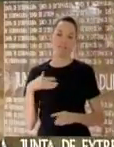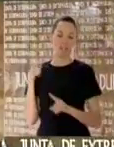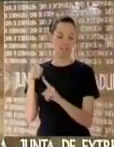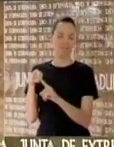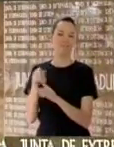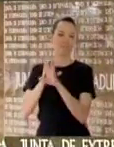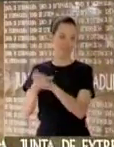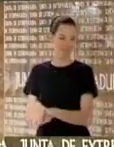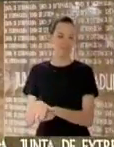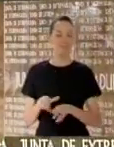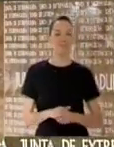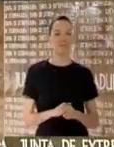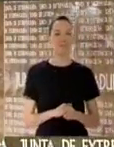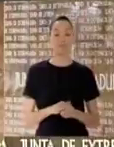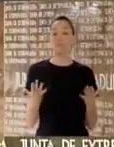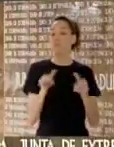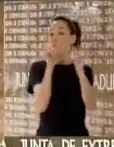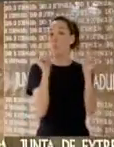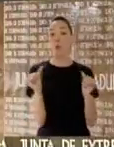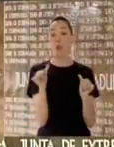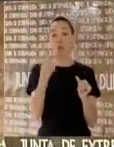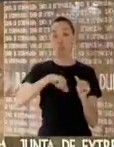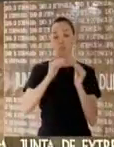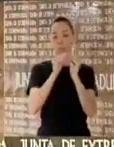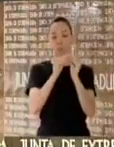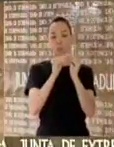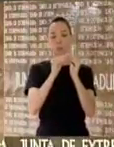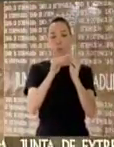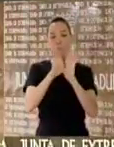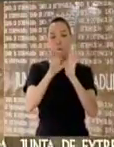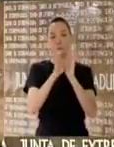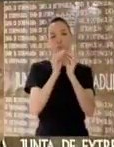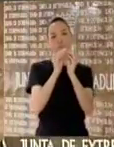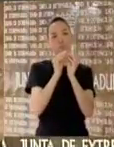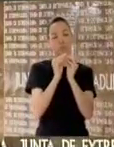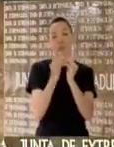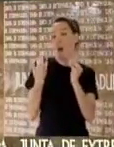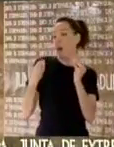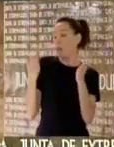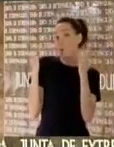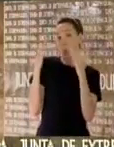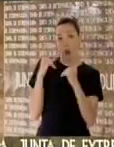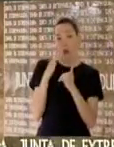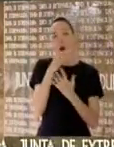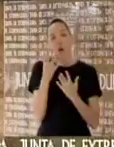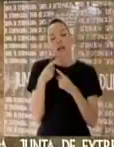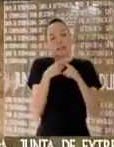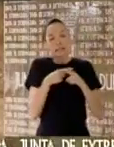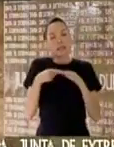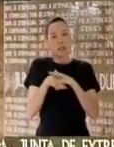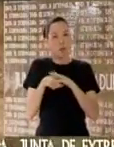El modelo territorial que nos dimos era un modelo que no estaba escrito y que los hemos ido construyendo entre todos. Modelo donde